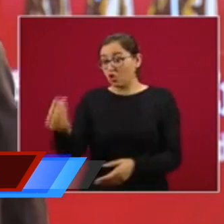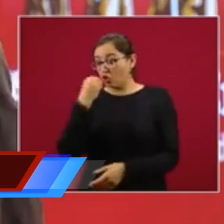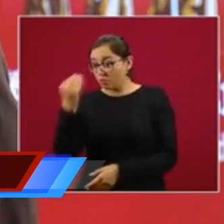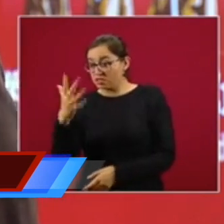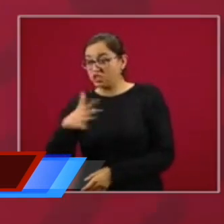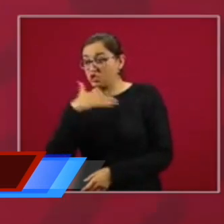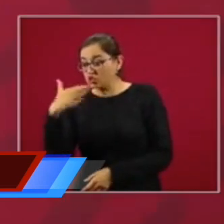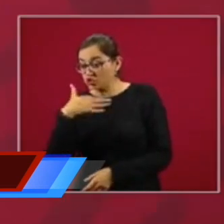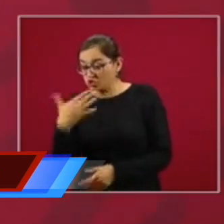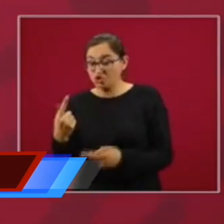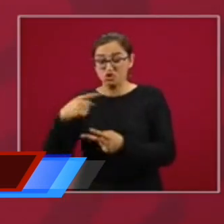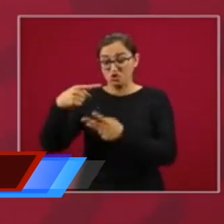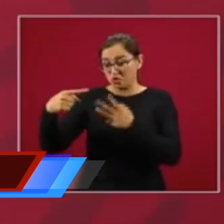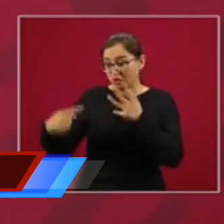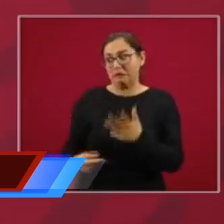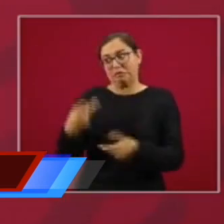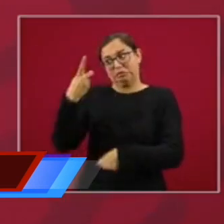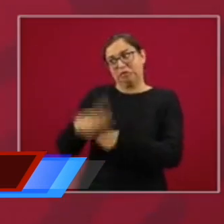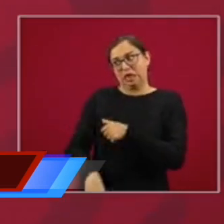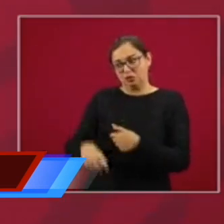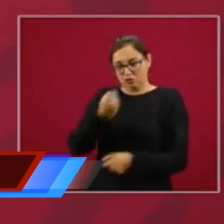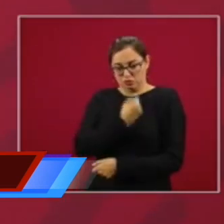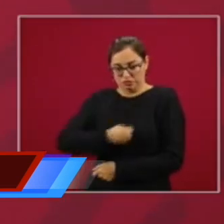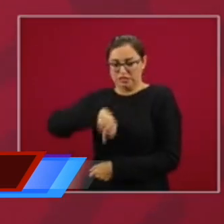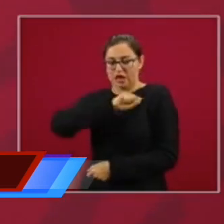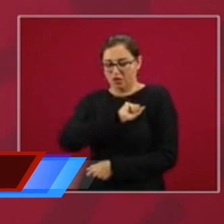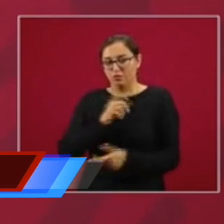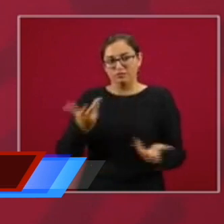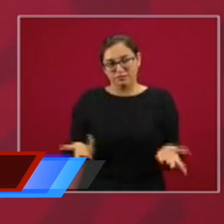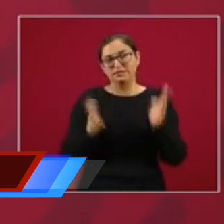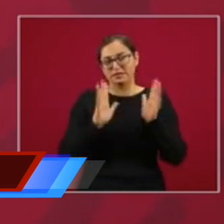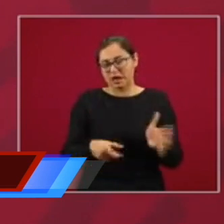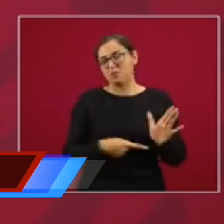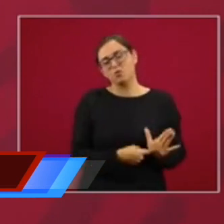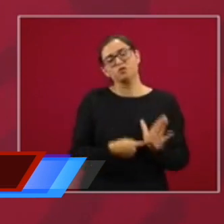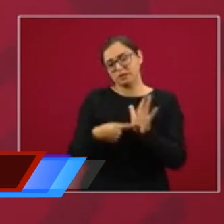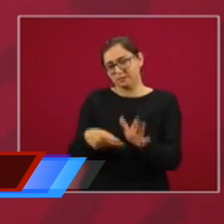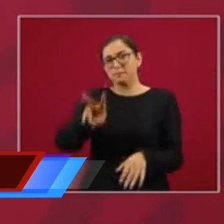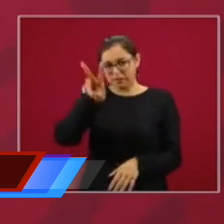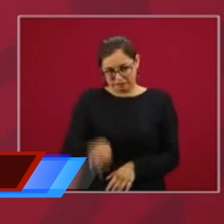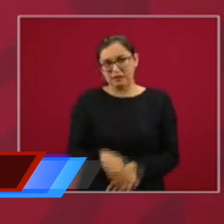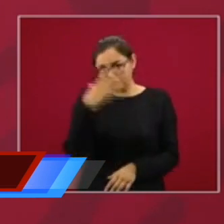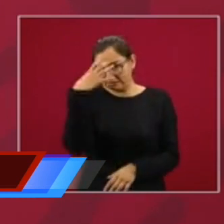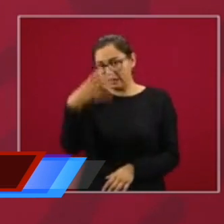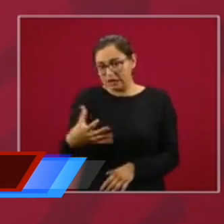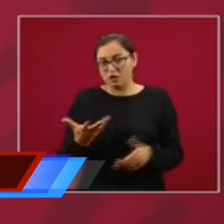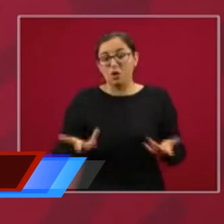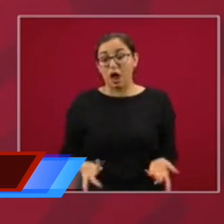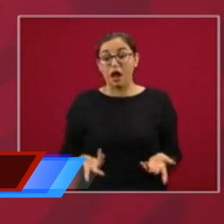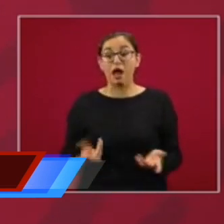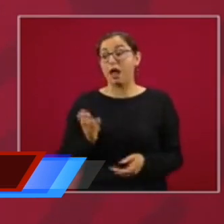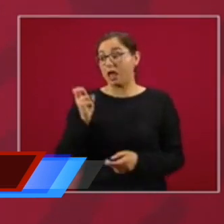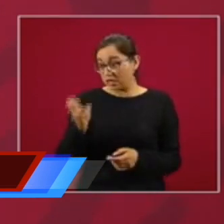obtener más recursos, subrayó el presidente López Obrador, quien aseveró que su gobierno no quiere traficar con la salud del